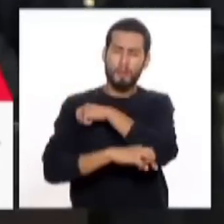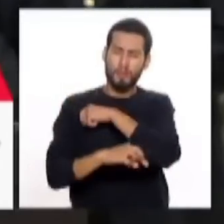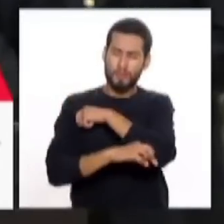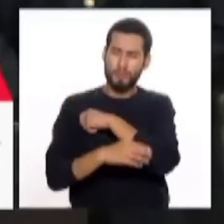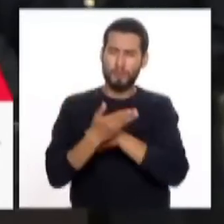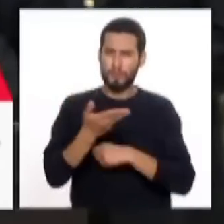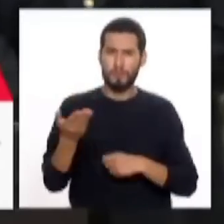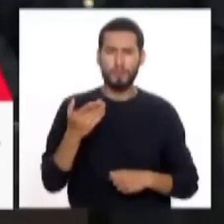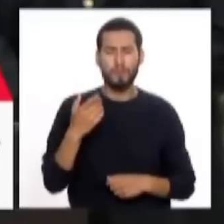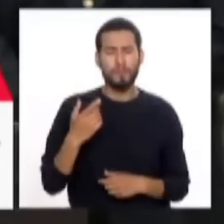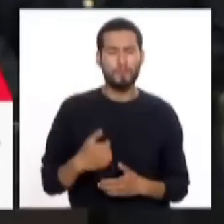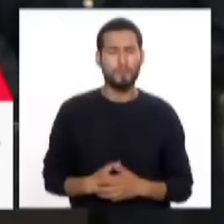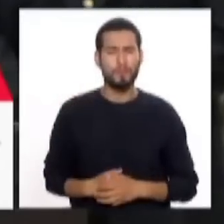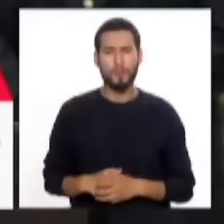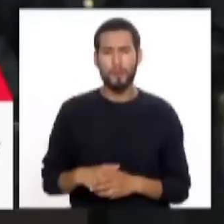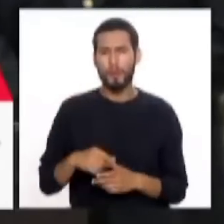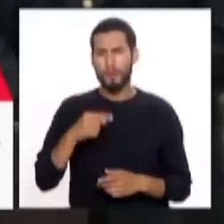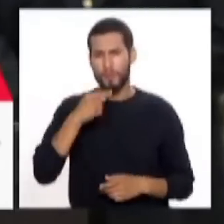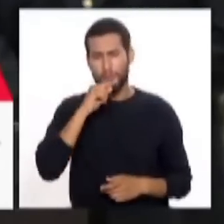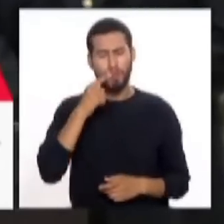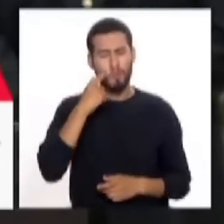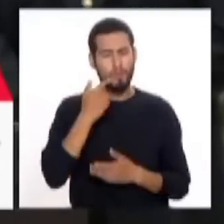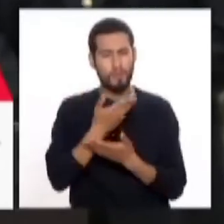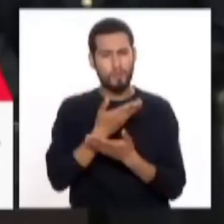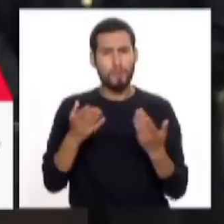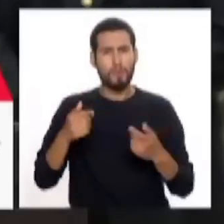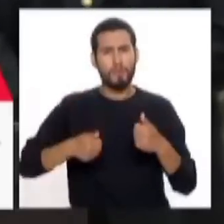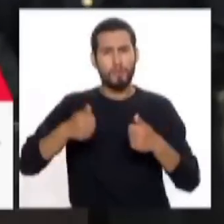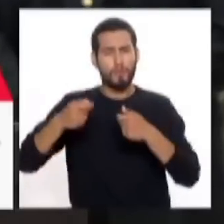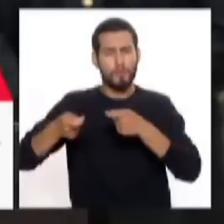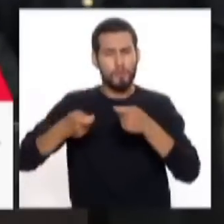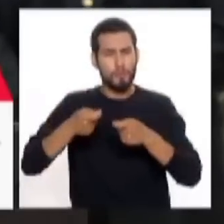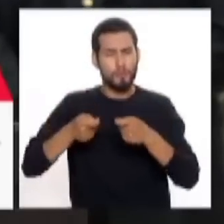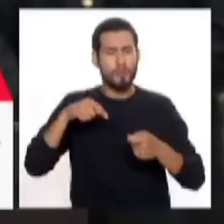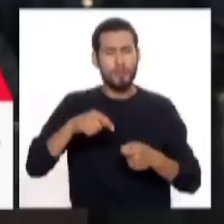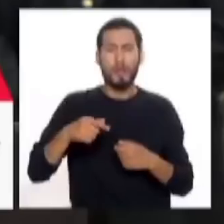señoras y señores funcionarios de la administración pública y privada,